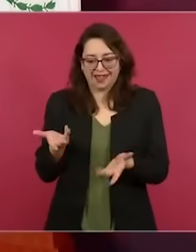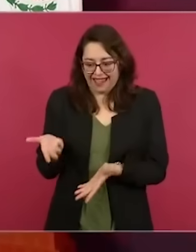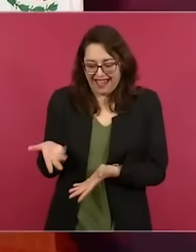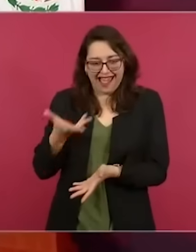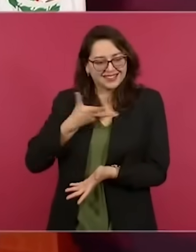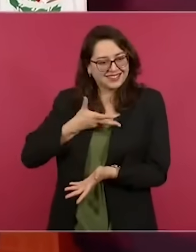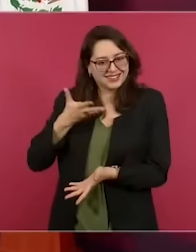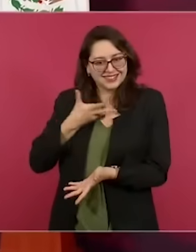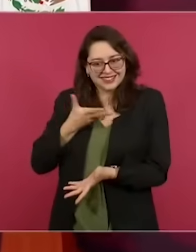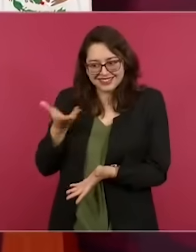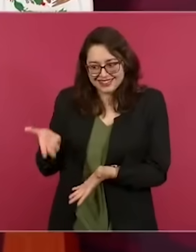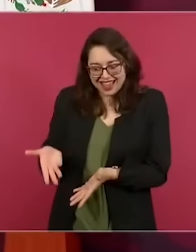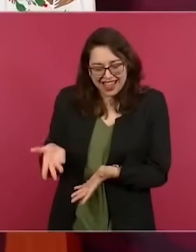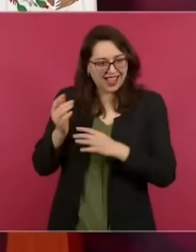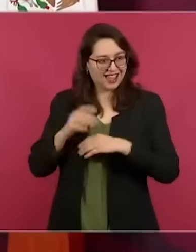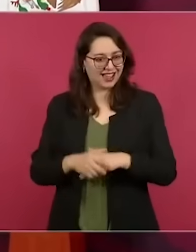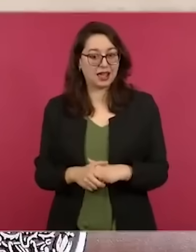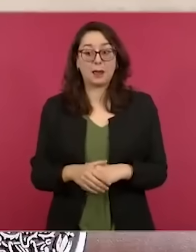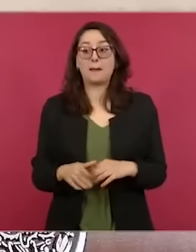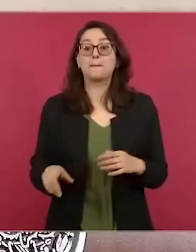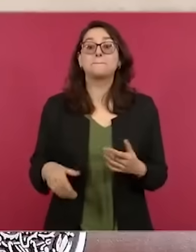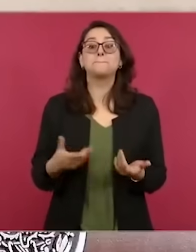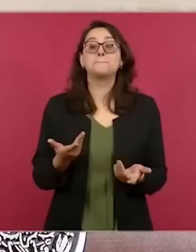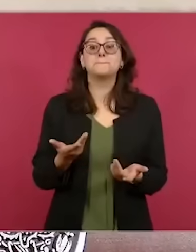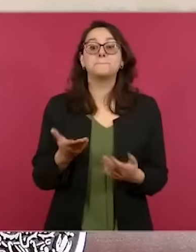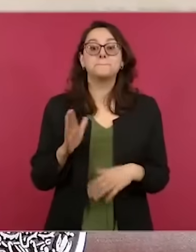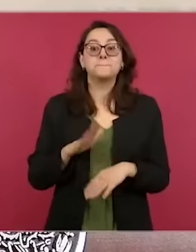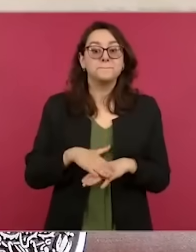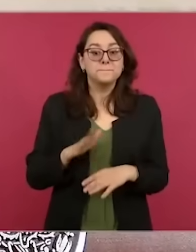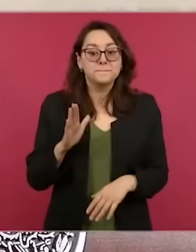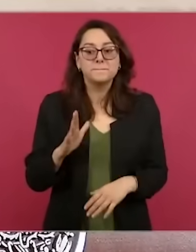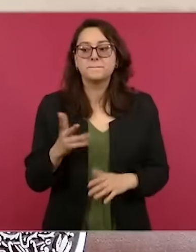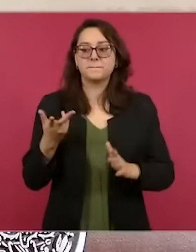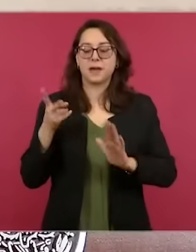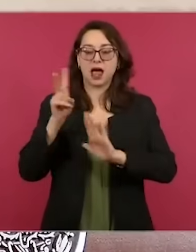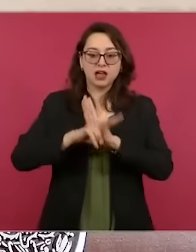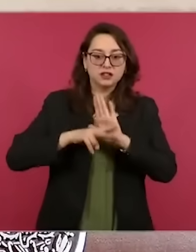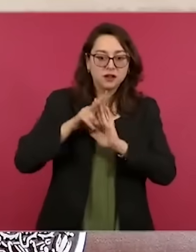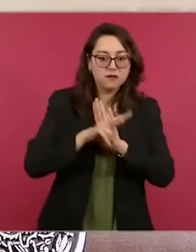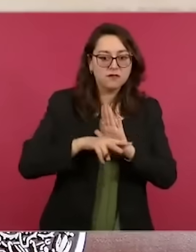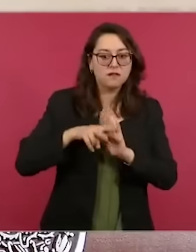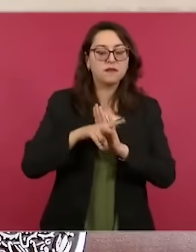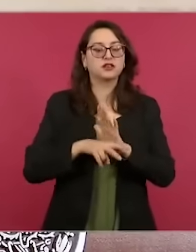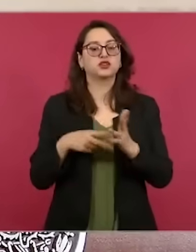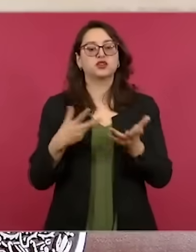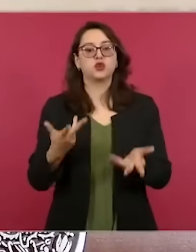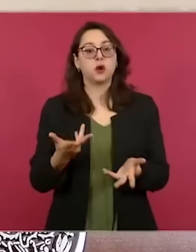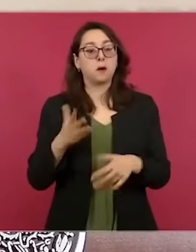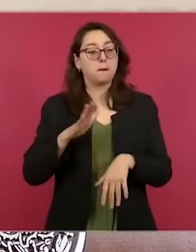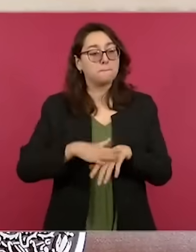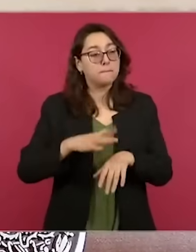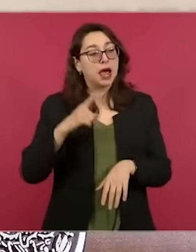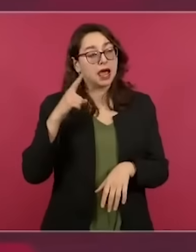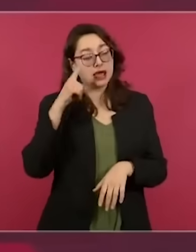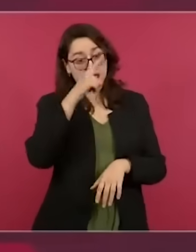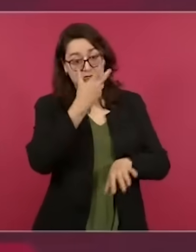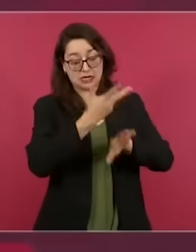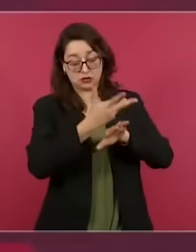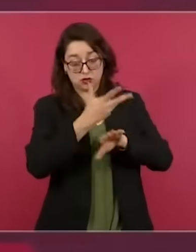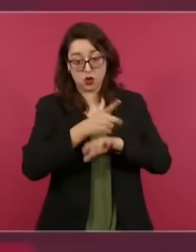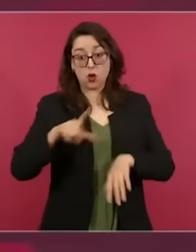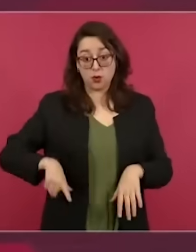todas las grabaciones o textos que entregó el gobierno de Estados Unidos,